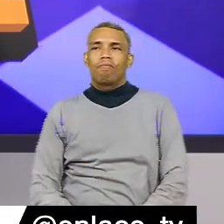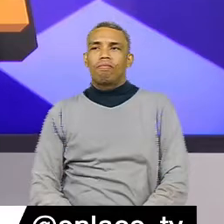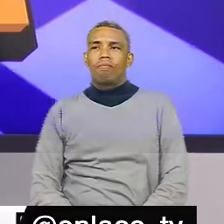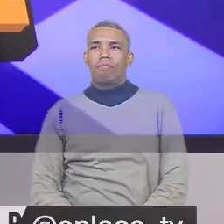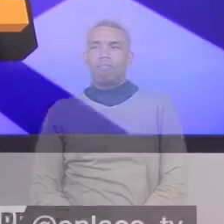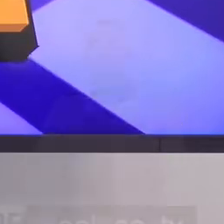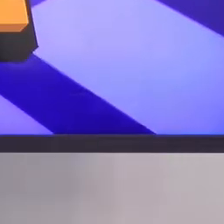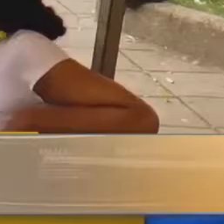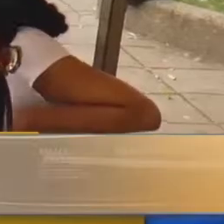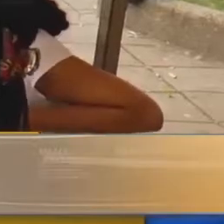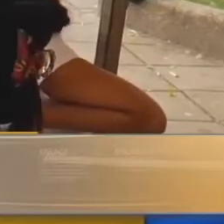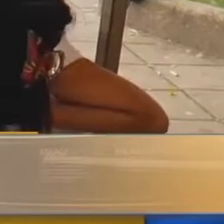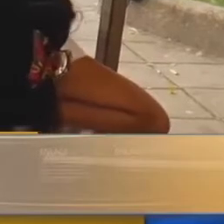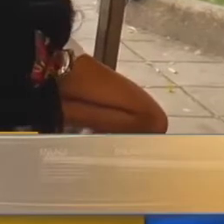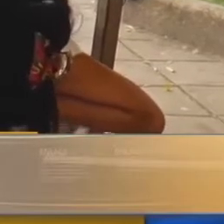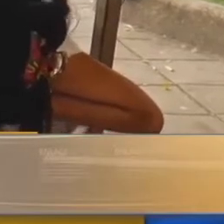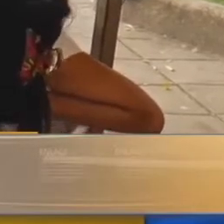Bienvenidos.